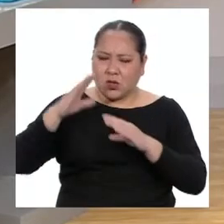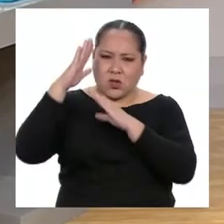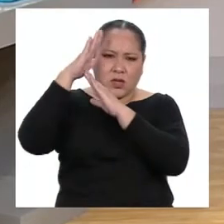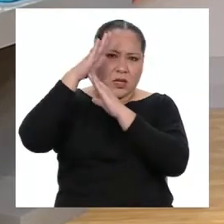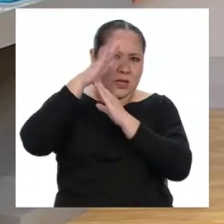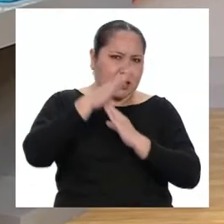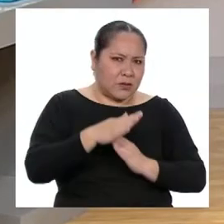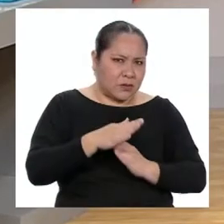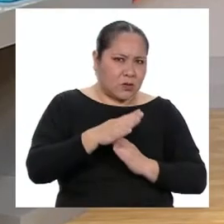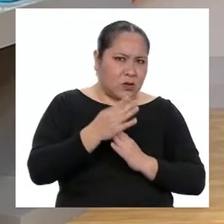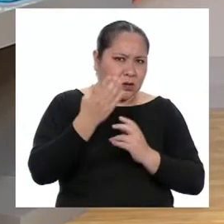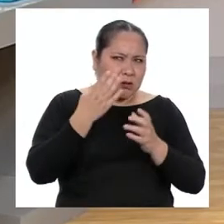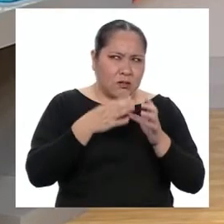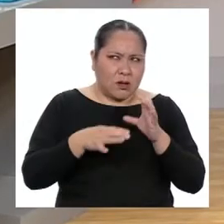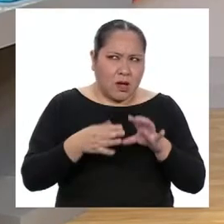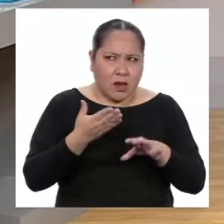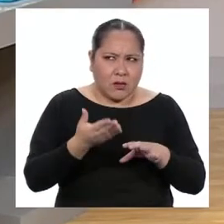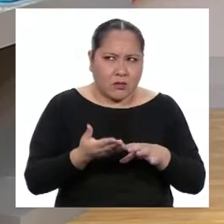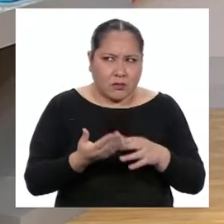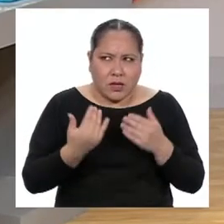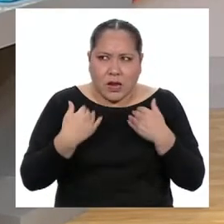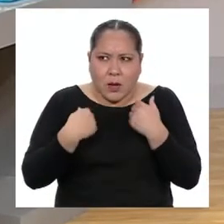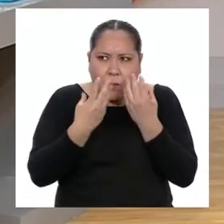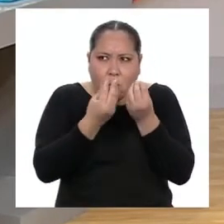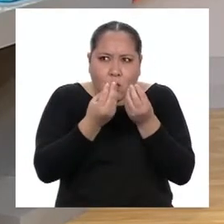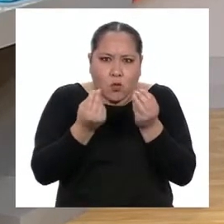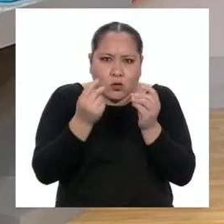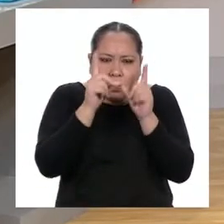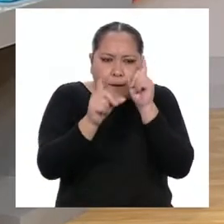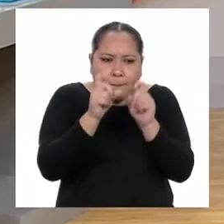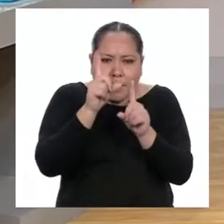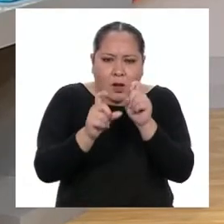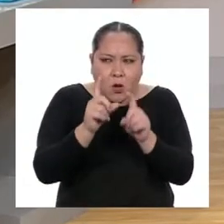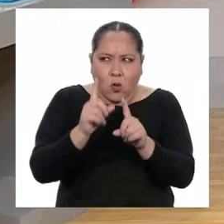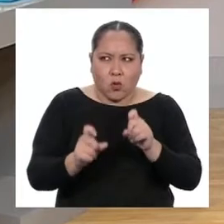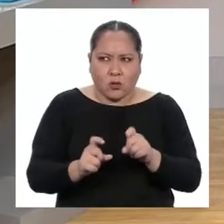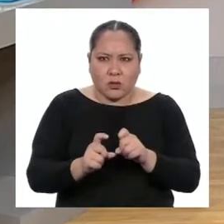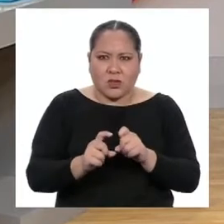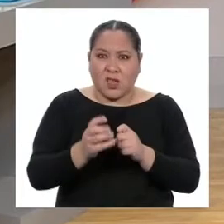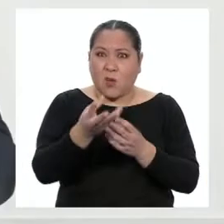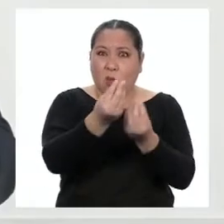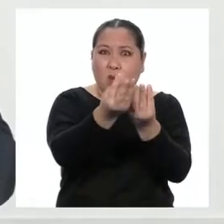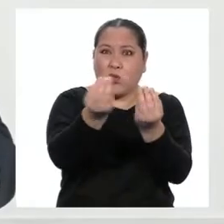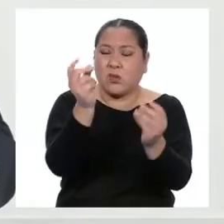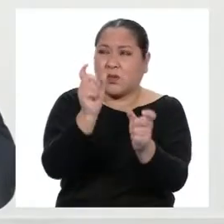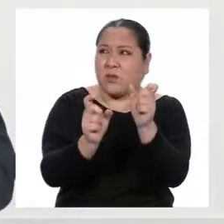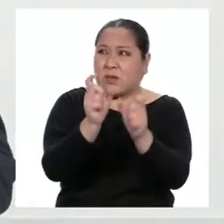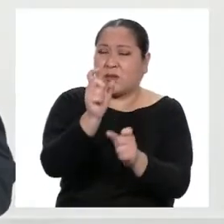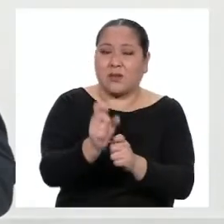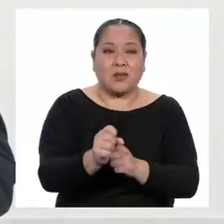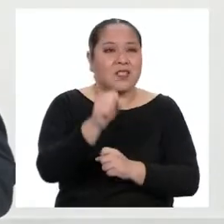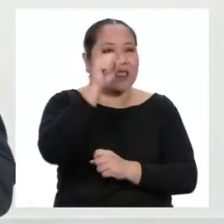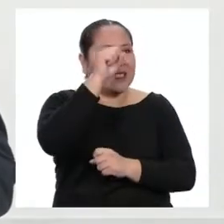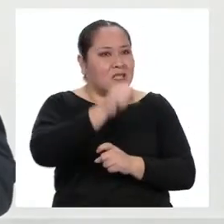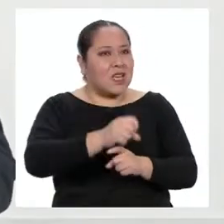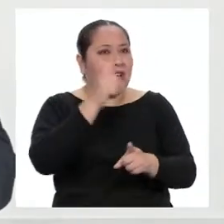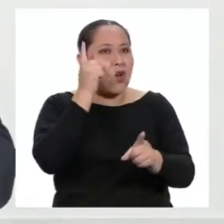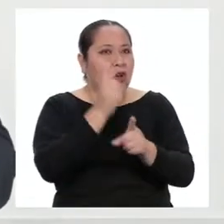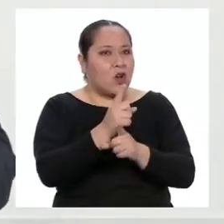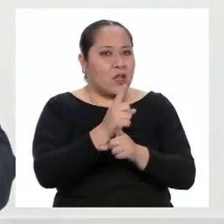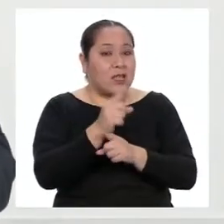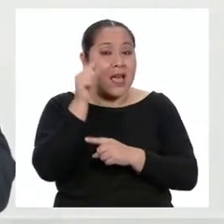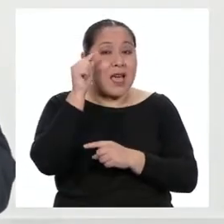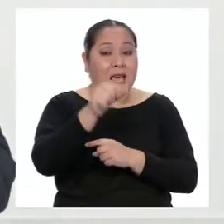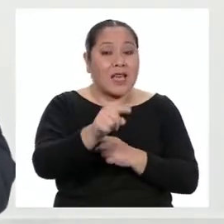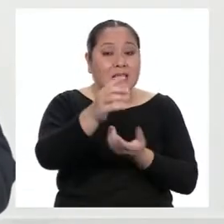discriminación que haremos, tenemos varias preguntas y queremos preguntarle a muchas personas. Así es, eso hará que